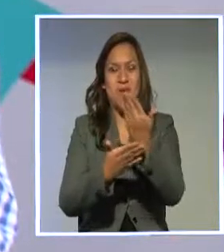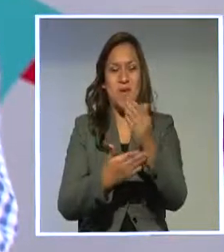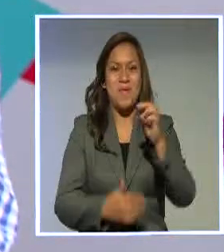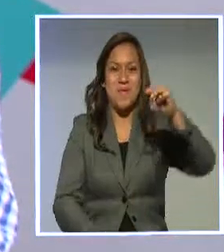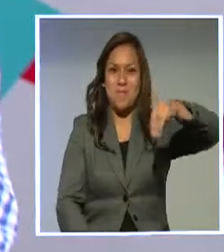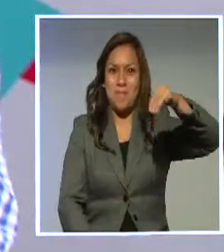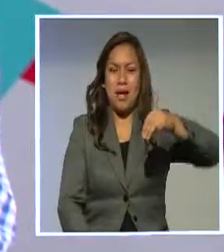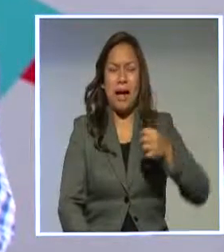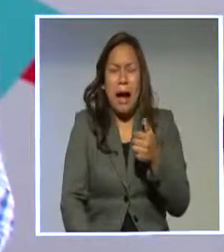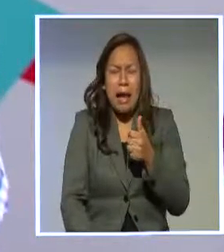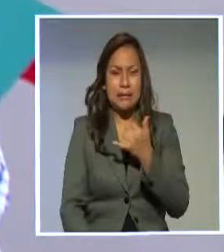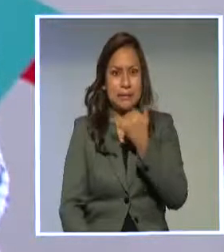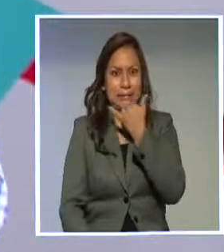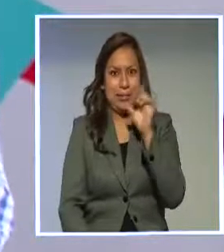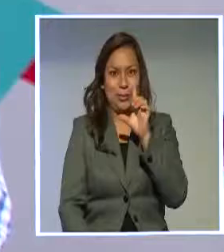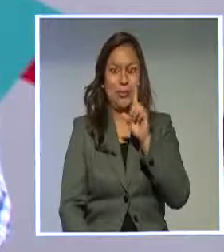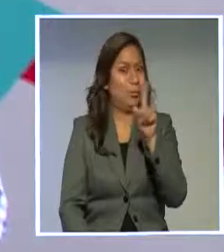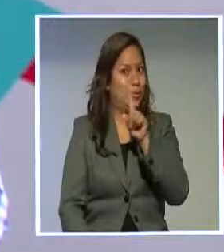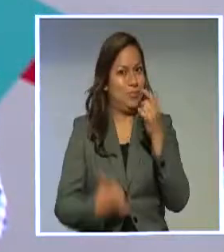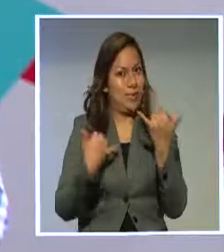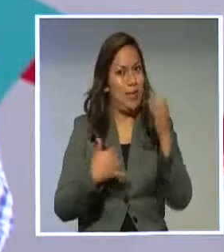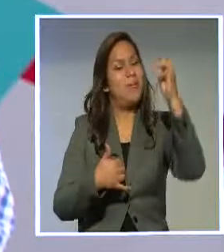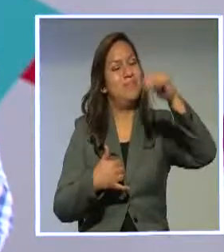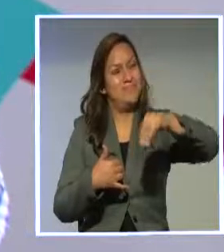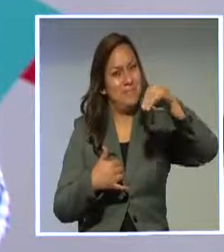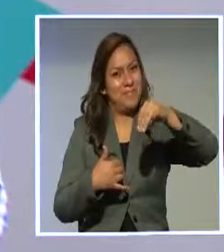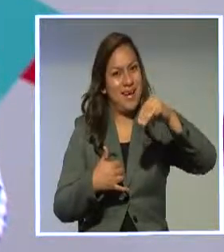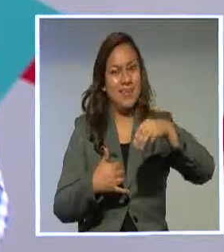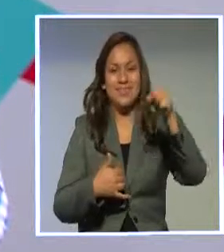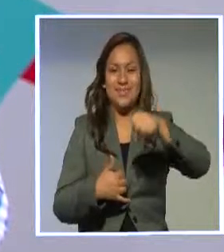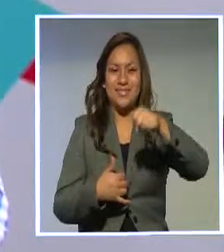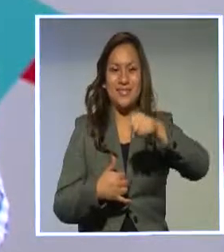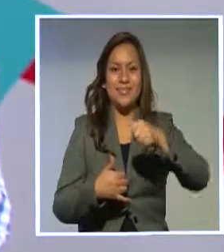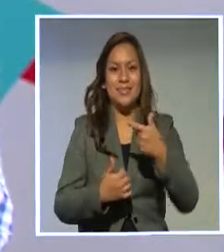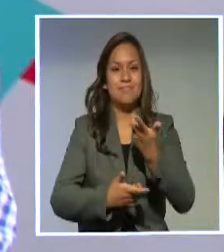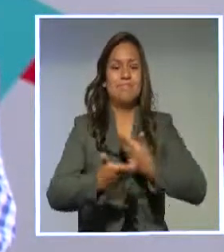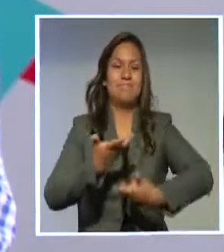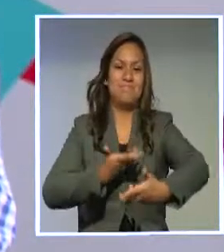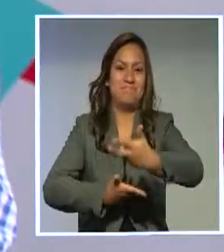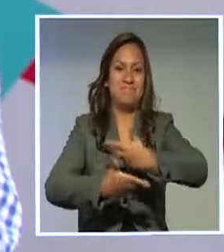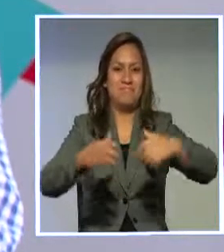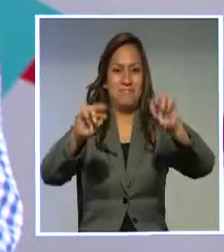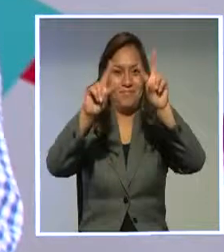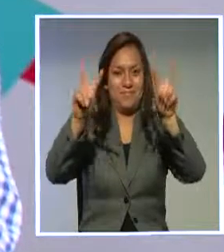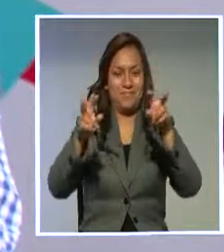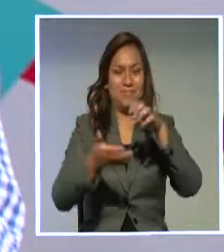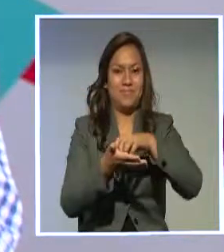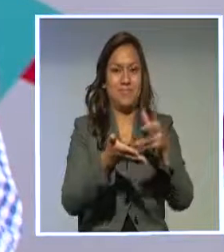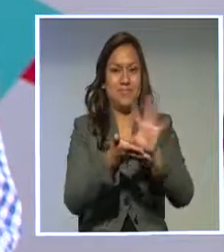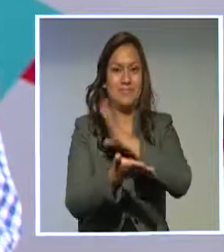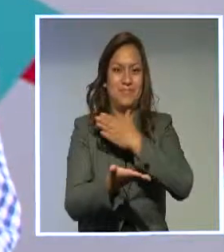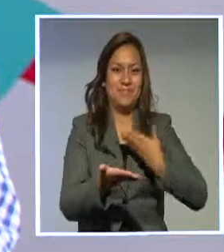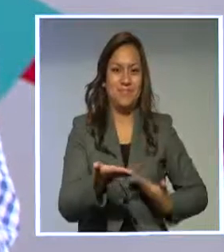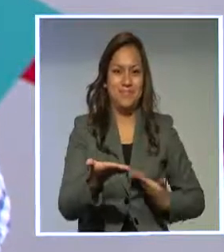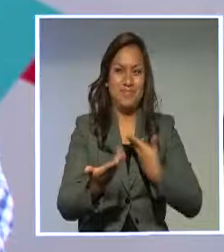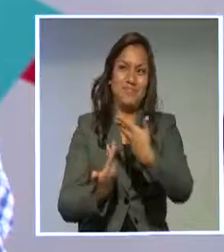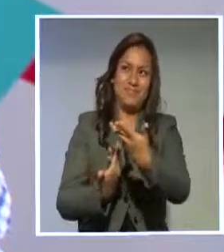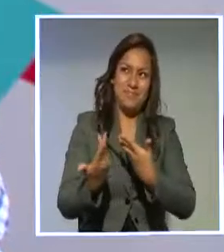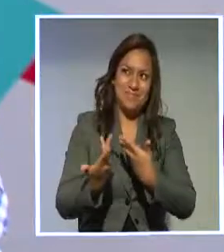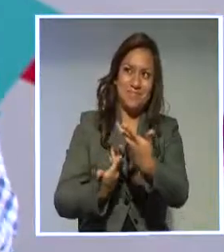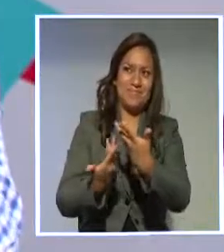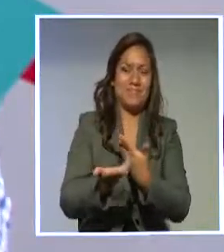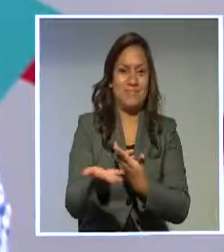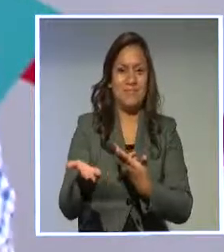martes 3 de enero de 2017 y tenemos importantes temas que compartir con la presidenta de la Asamblea Nacional en esto que ha sido una